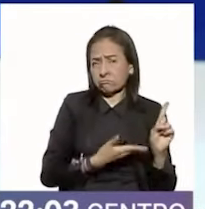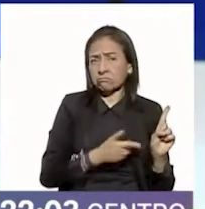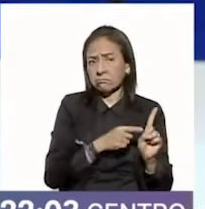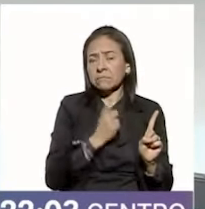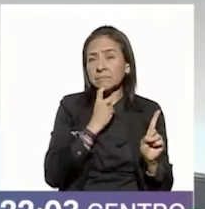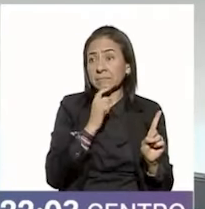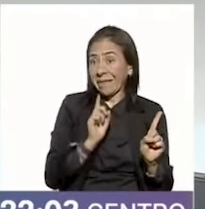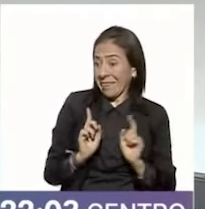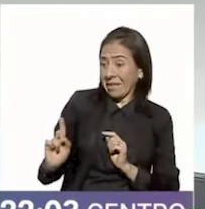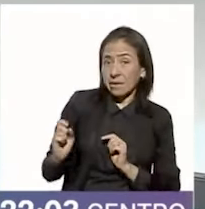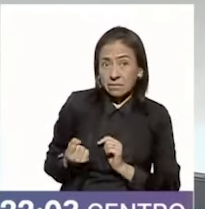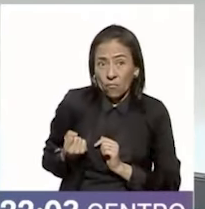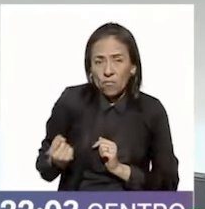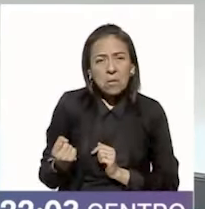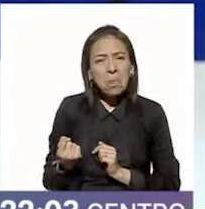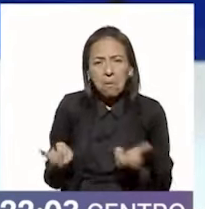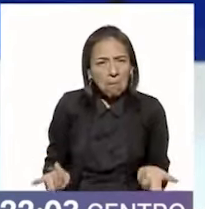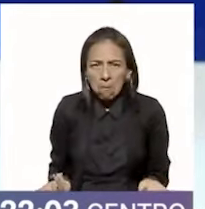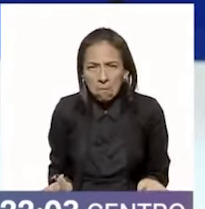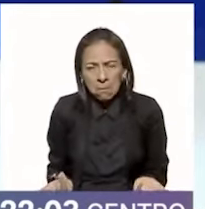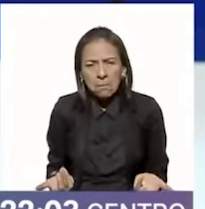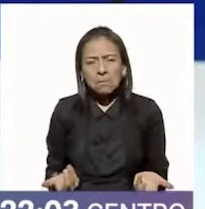apropiar de la nación. Y por tanto, no han podido generar